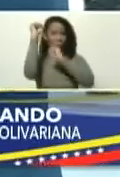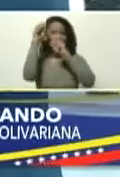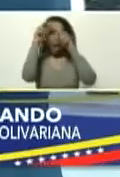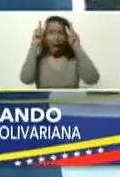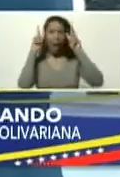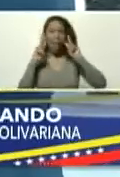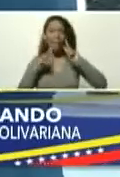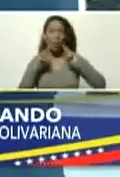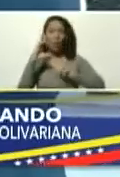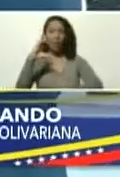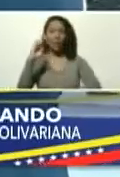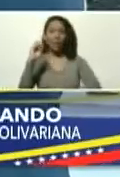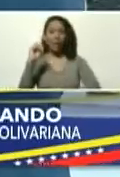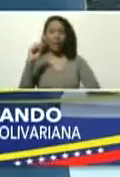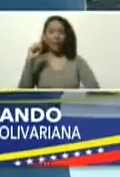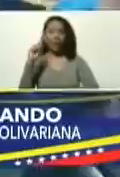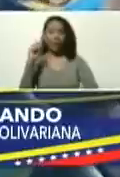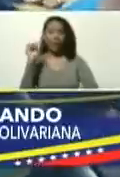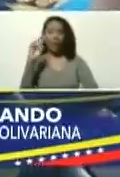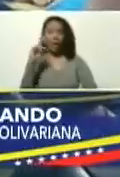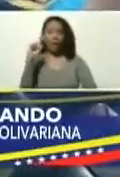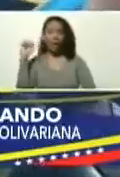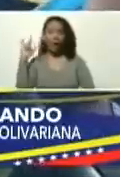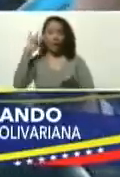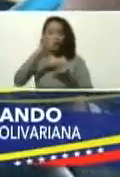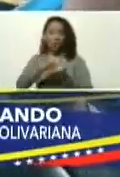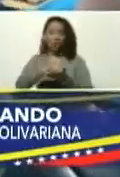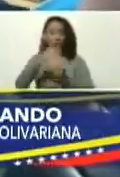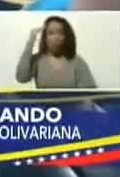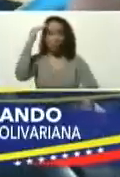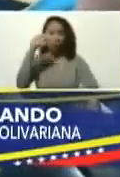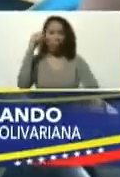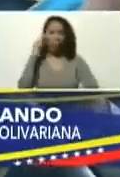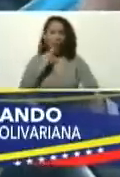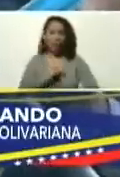la centenaria aviación militar bolivariana,